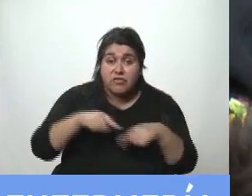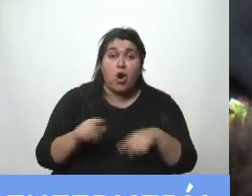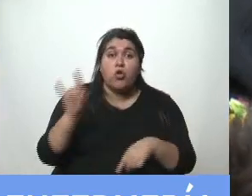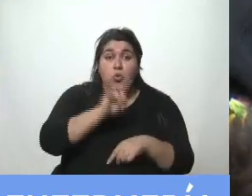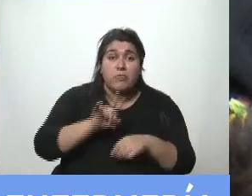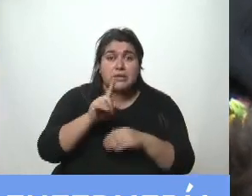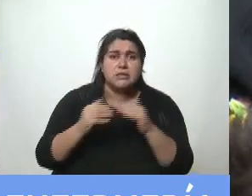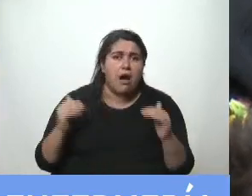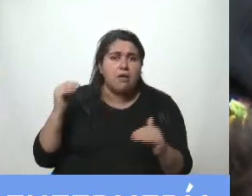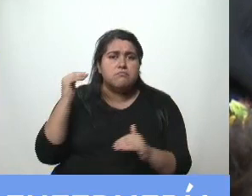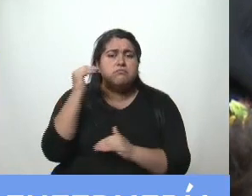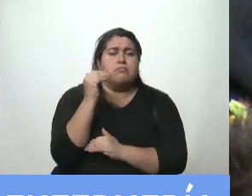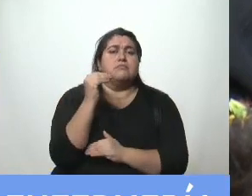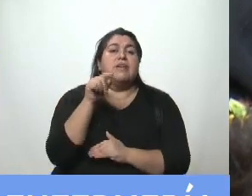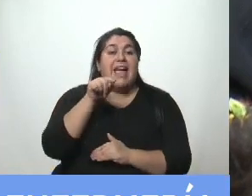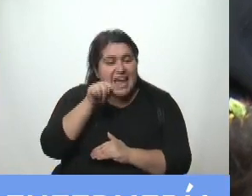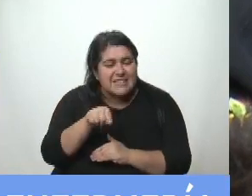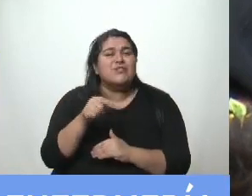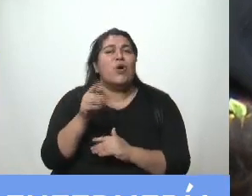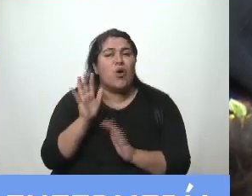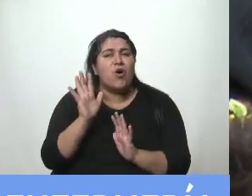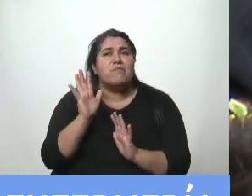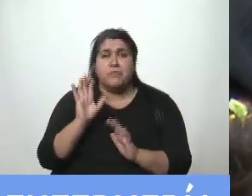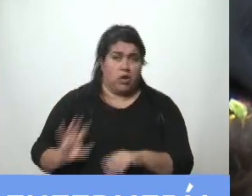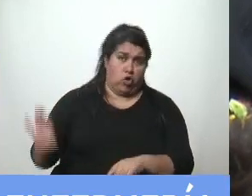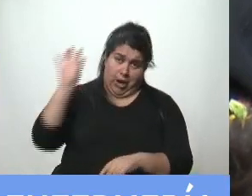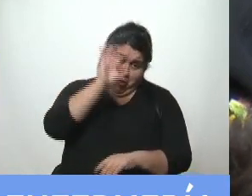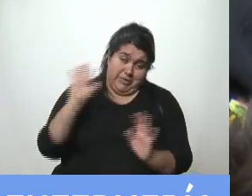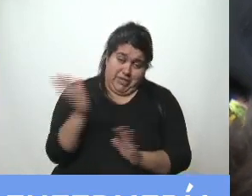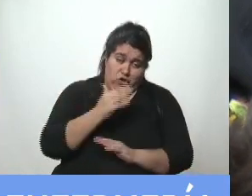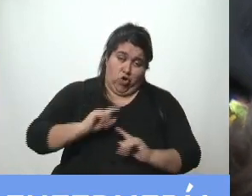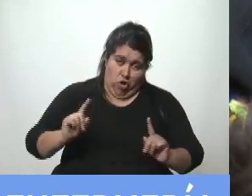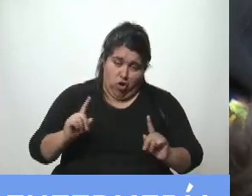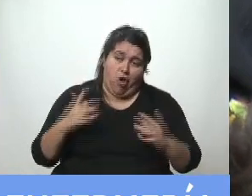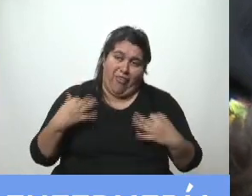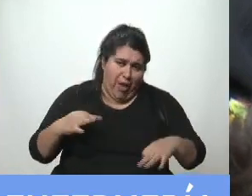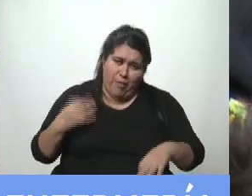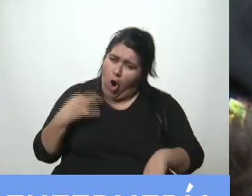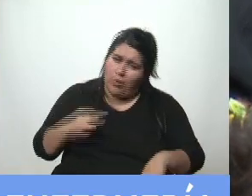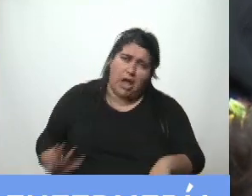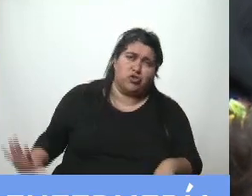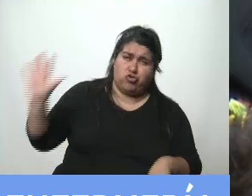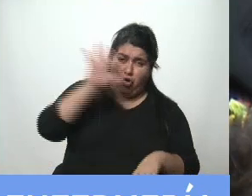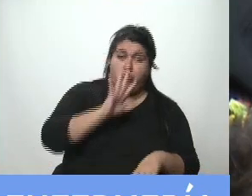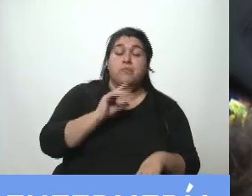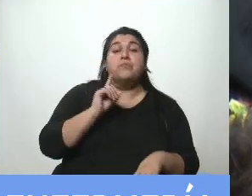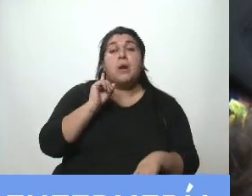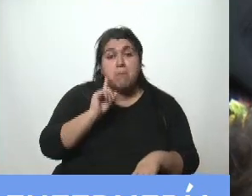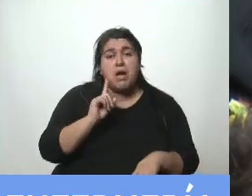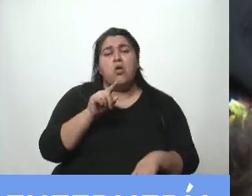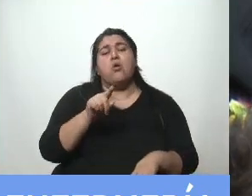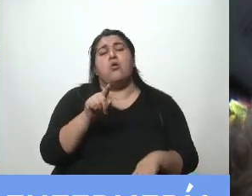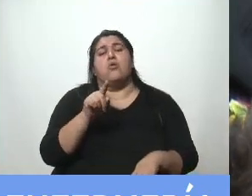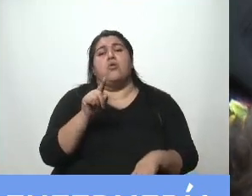debe, creo que no todas las provincias, pero debiera ser así, que los enfermeros estén